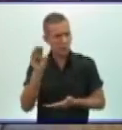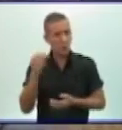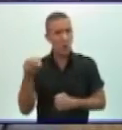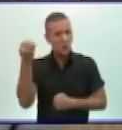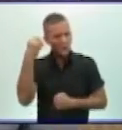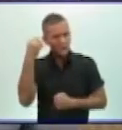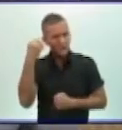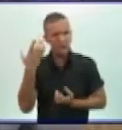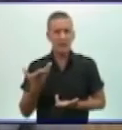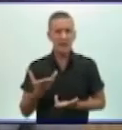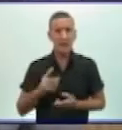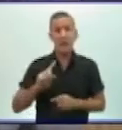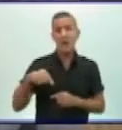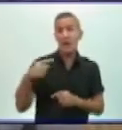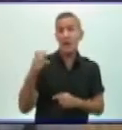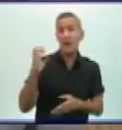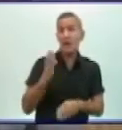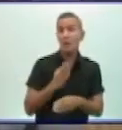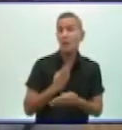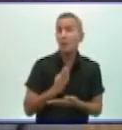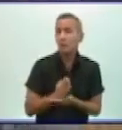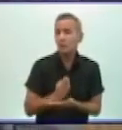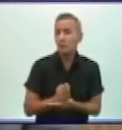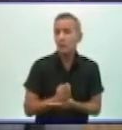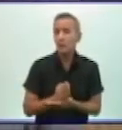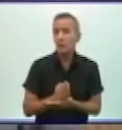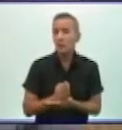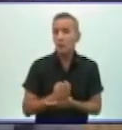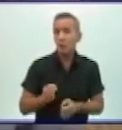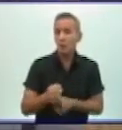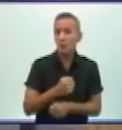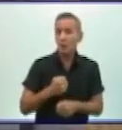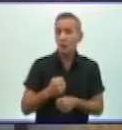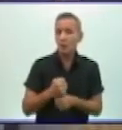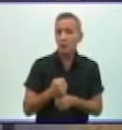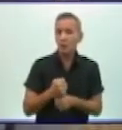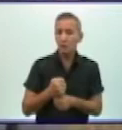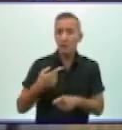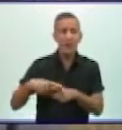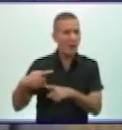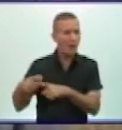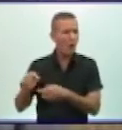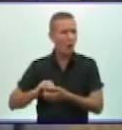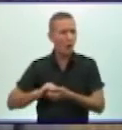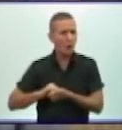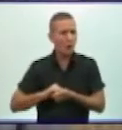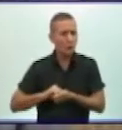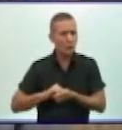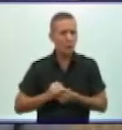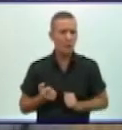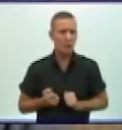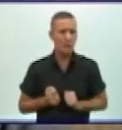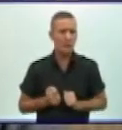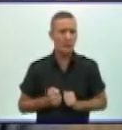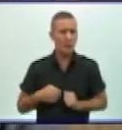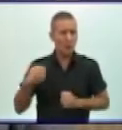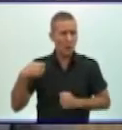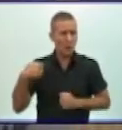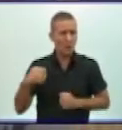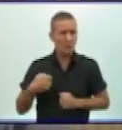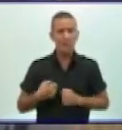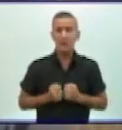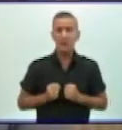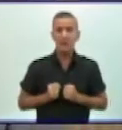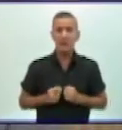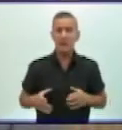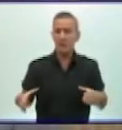al próximo curso lo van a utilizar otros que son compañeros de ellos también. Todos esos son deberes comunes que ellos tienen en la escuela y que